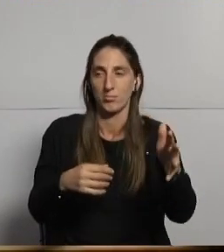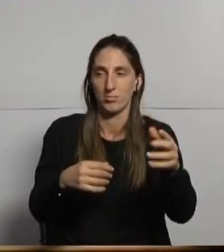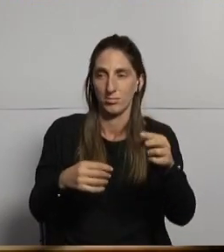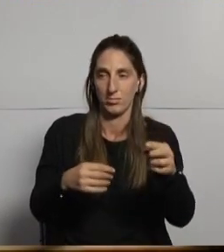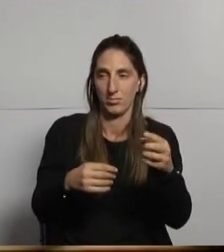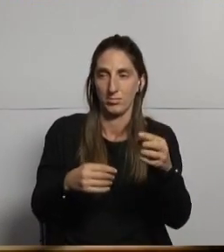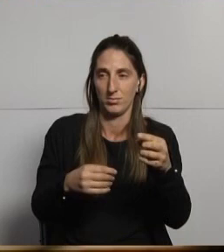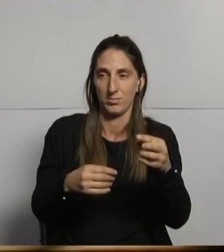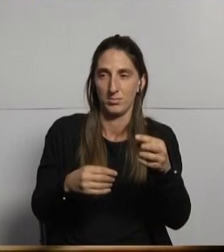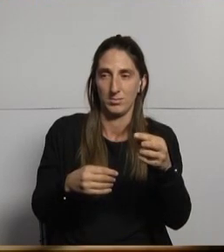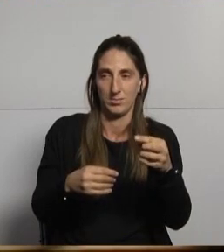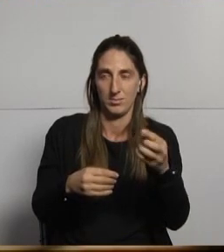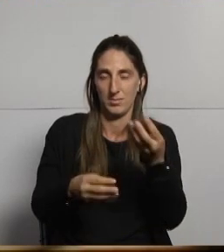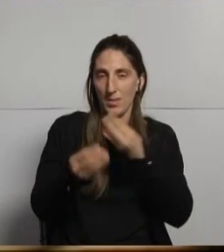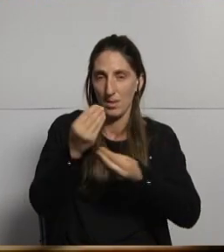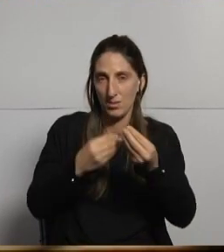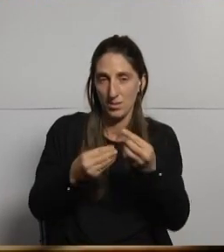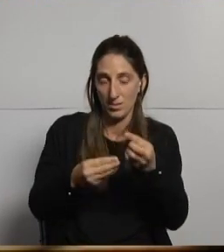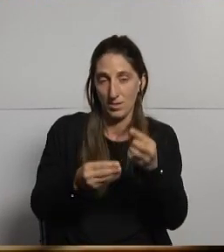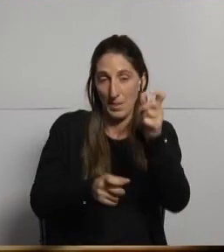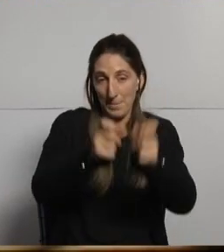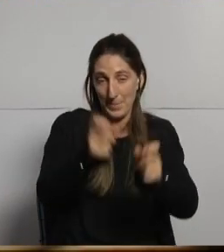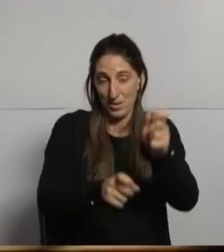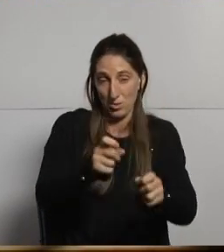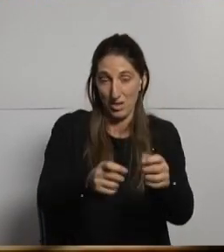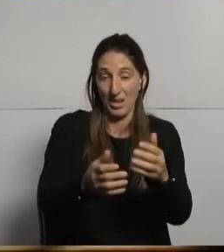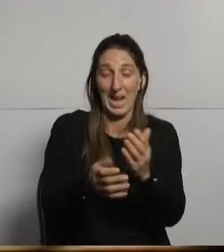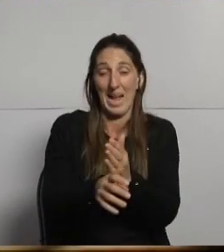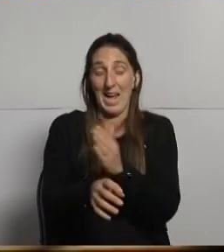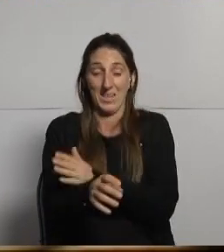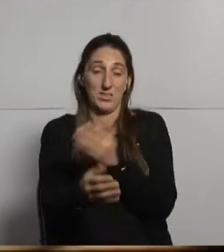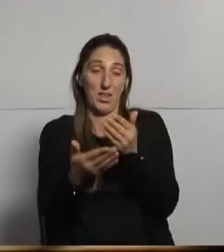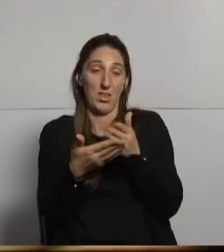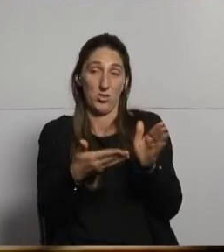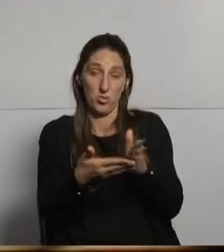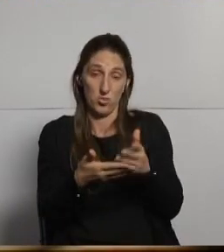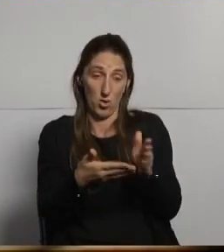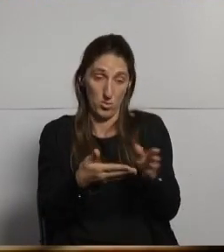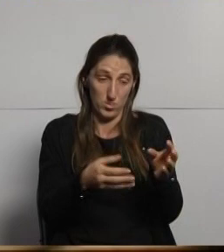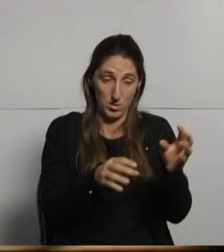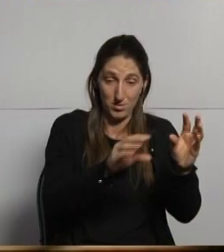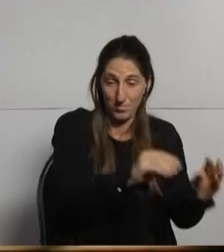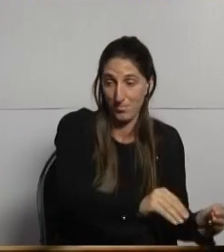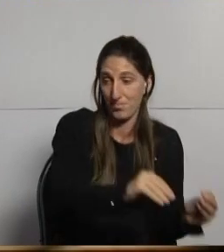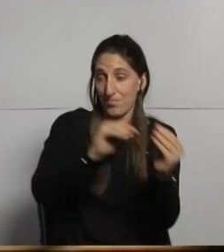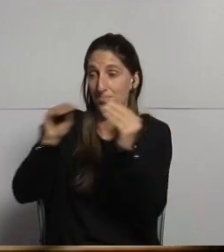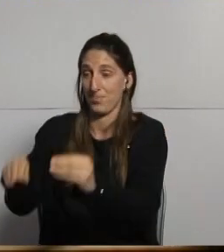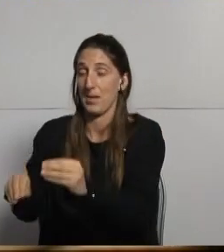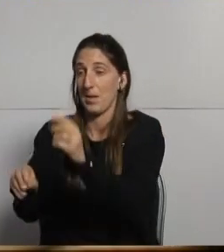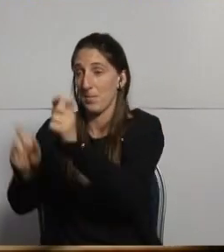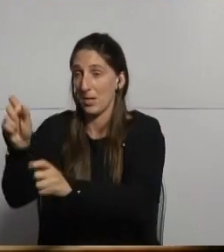de consumidores locales para que antes de desperdiciar esos alimentos, eventualmente se lo puedan dar a gente que lo